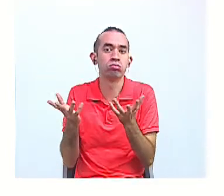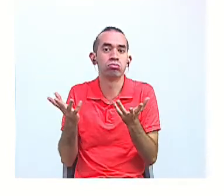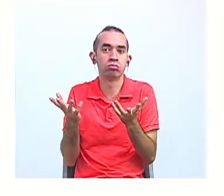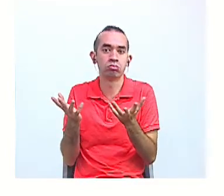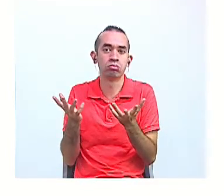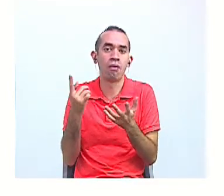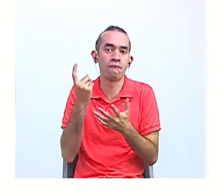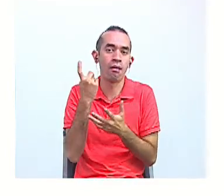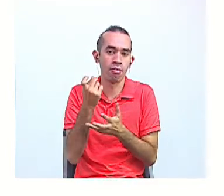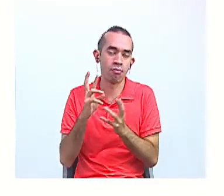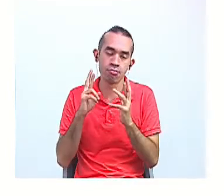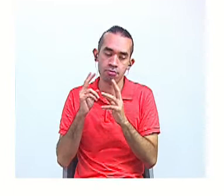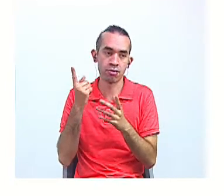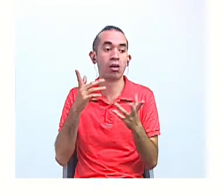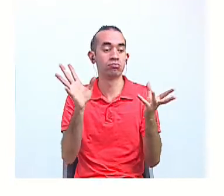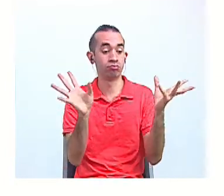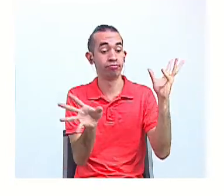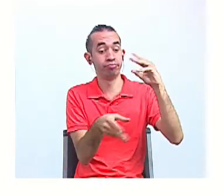poder obtener la densidad.